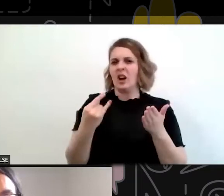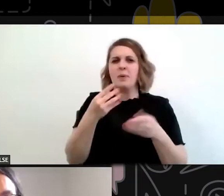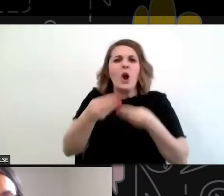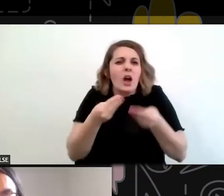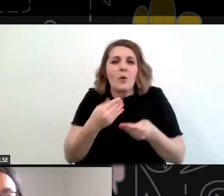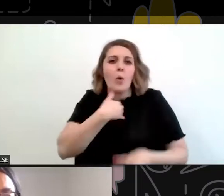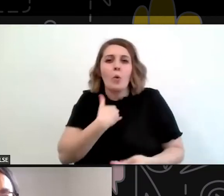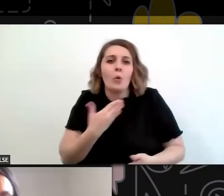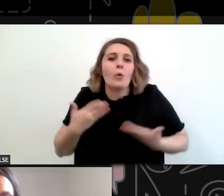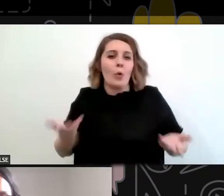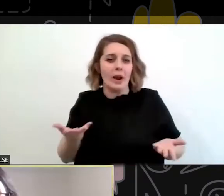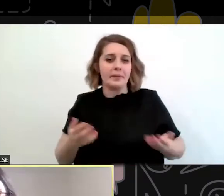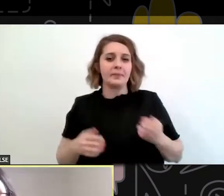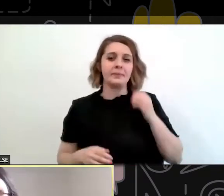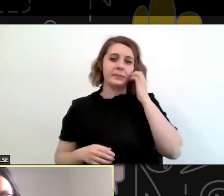allí?